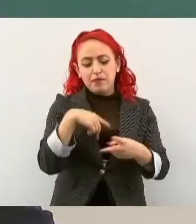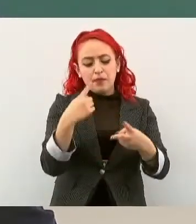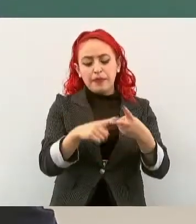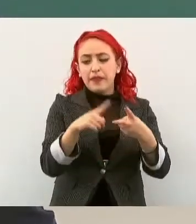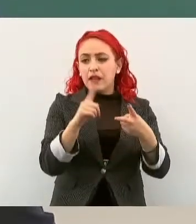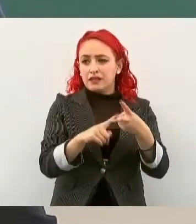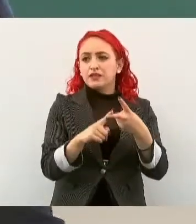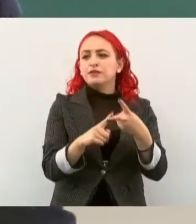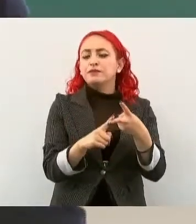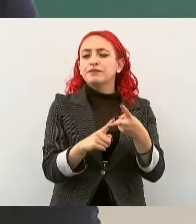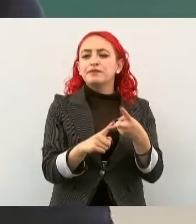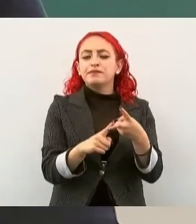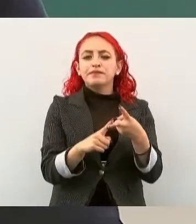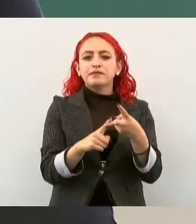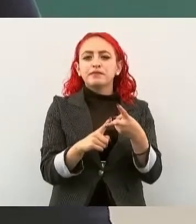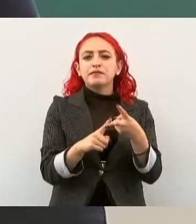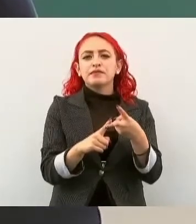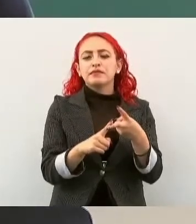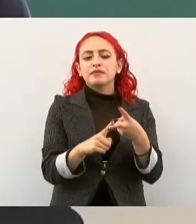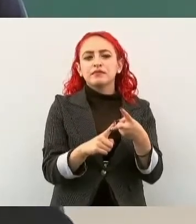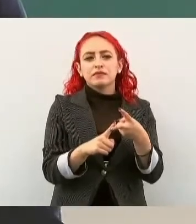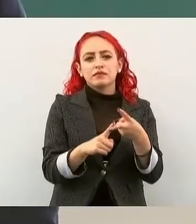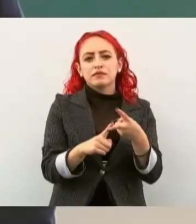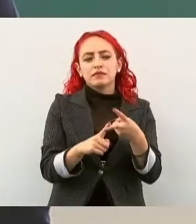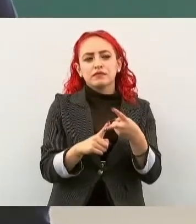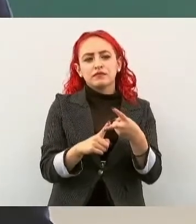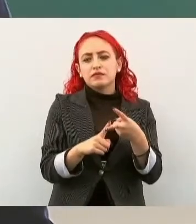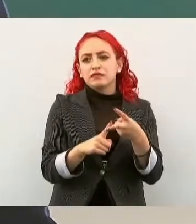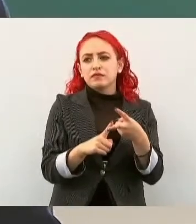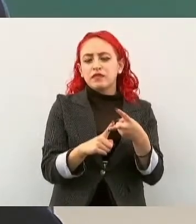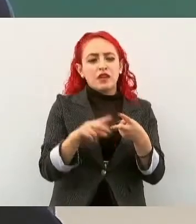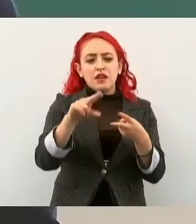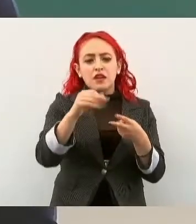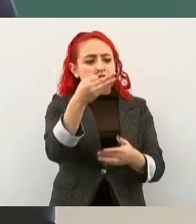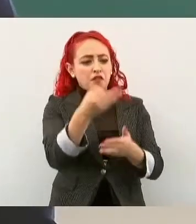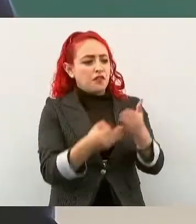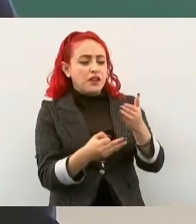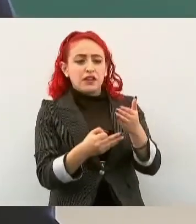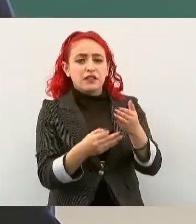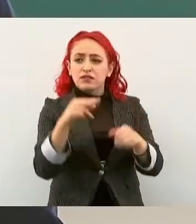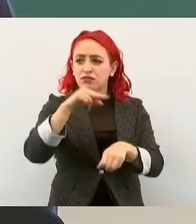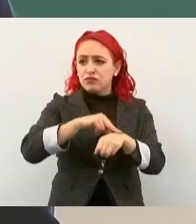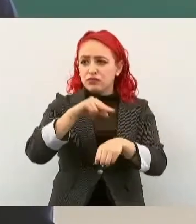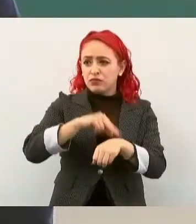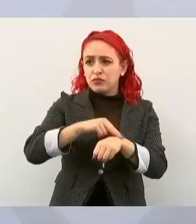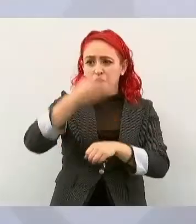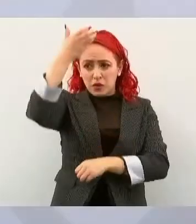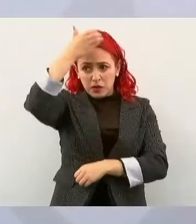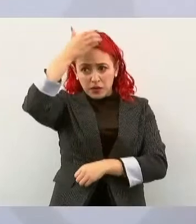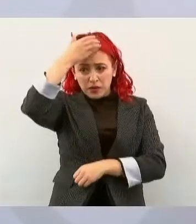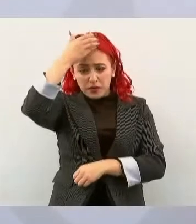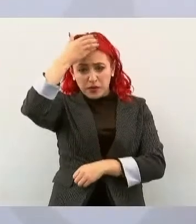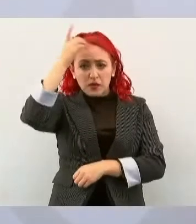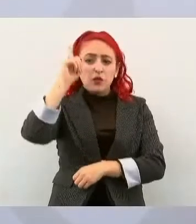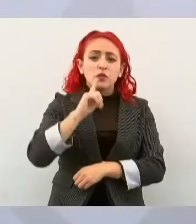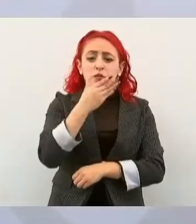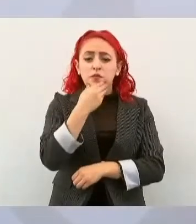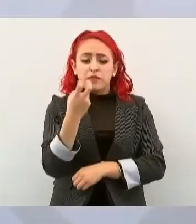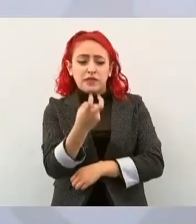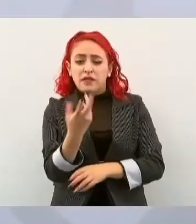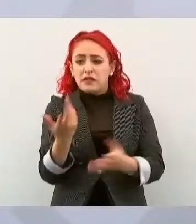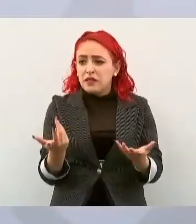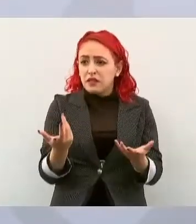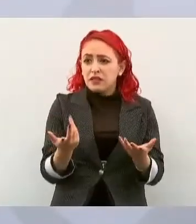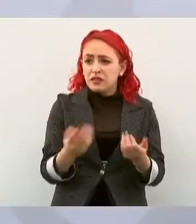Lo segundo es que no falten los médicos, las enfermeras. Eso